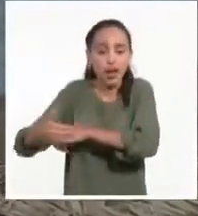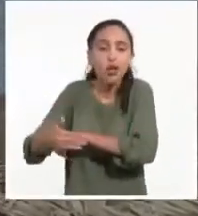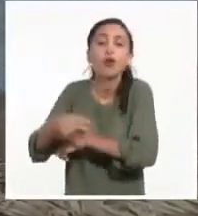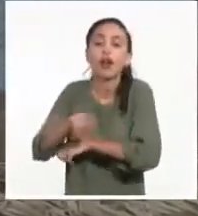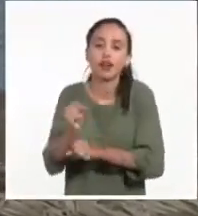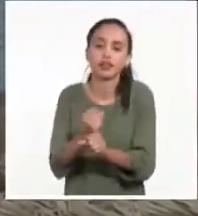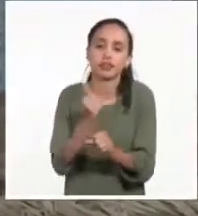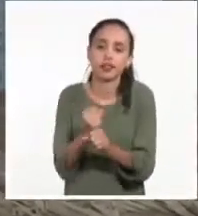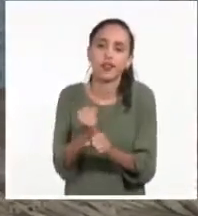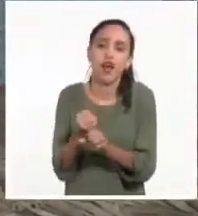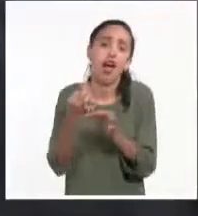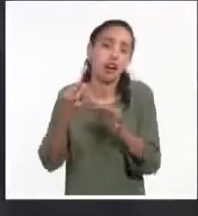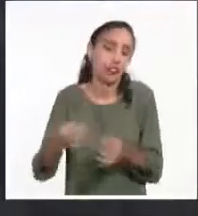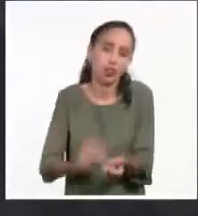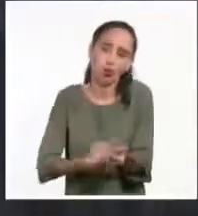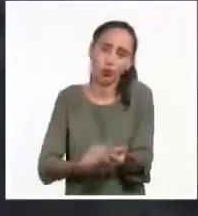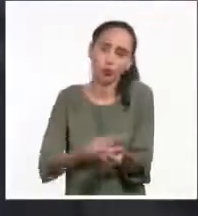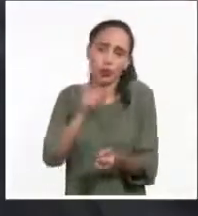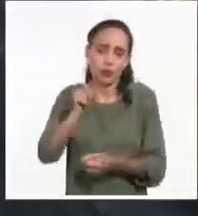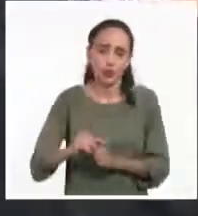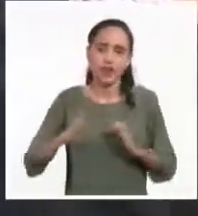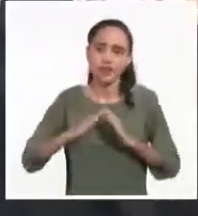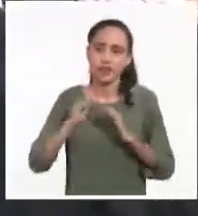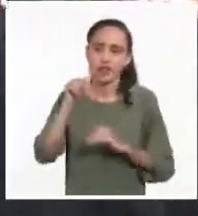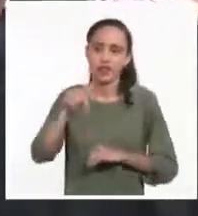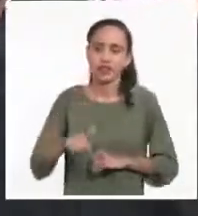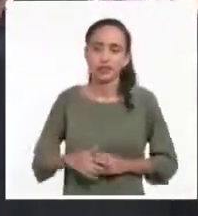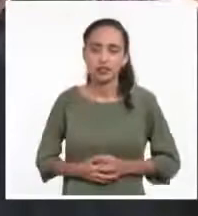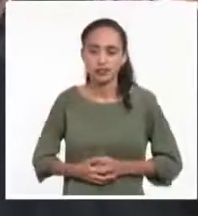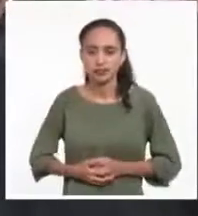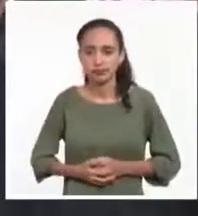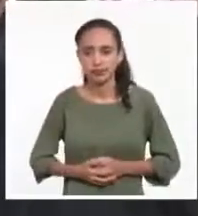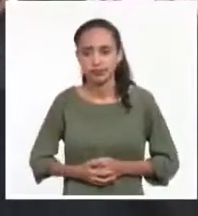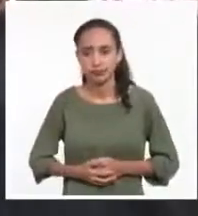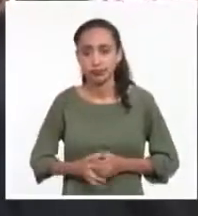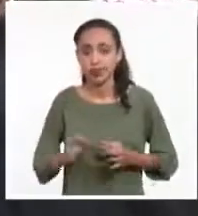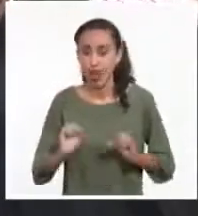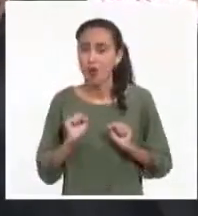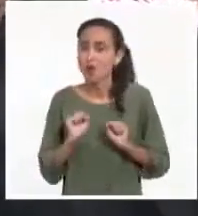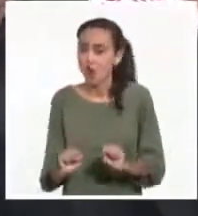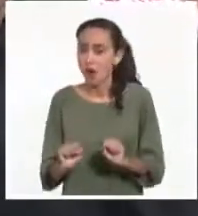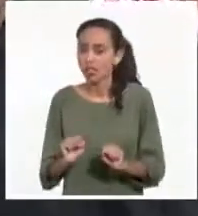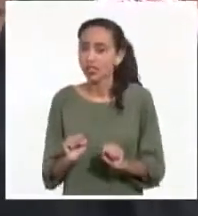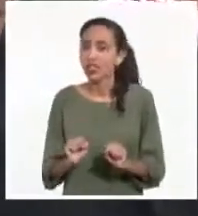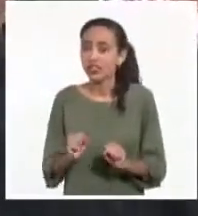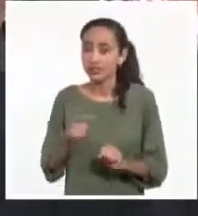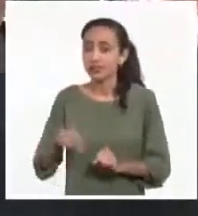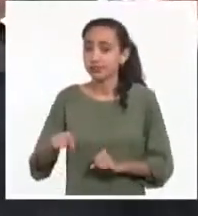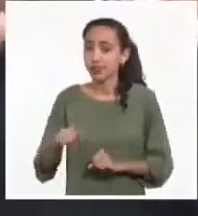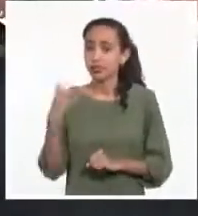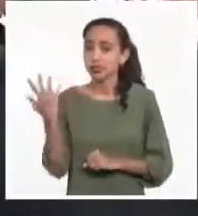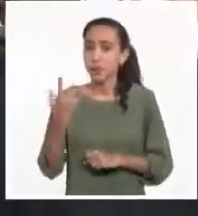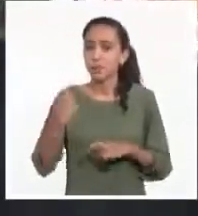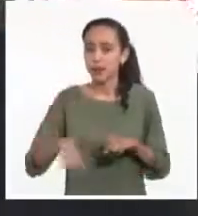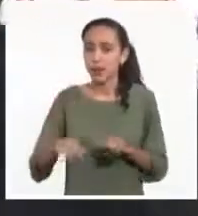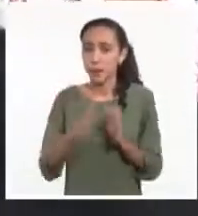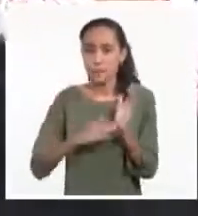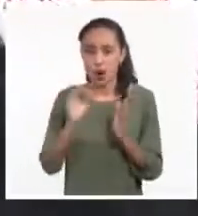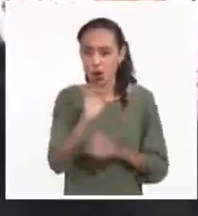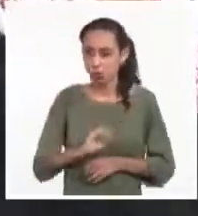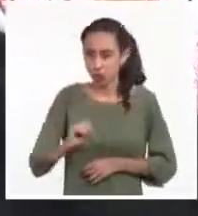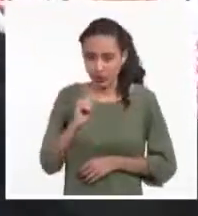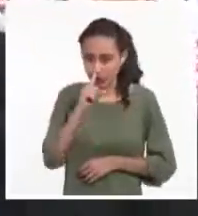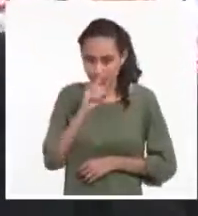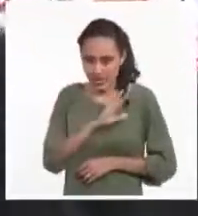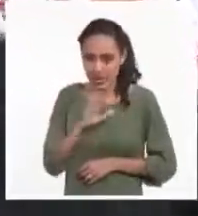a quienes habitan en este lugar. Independientemente que fue muy fuerte, yo creo que cuando termine el mes de octubre vamos a estar restablecidos